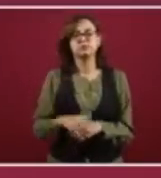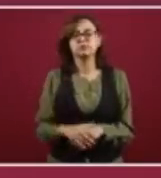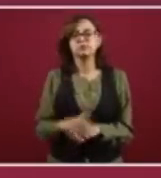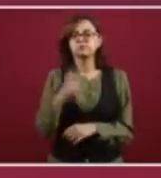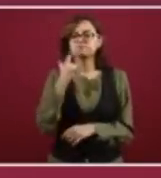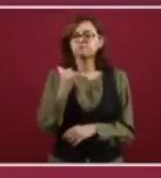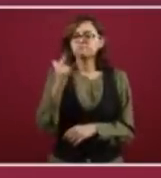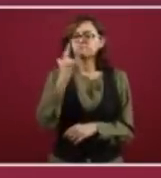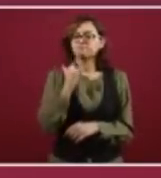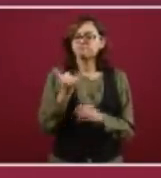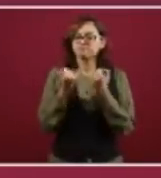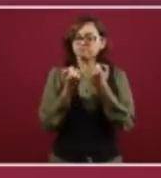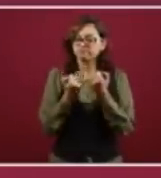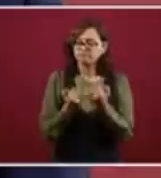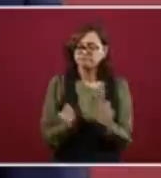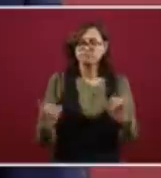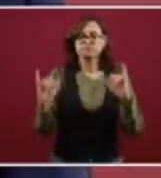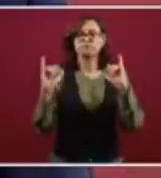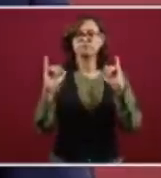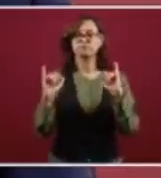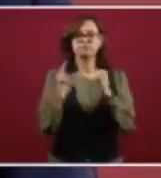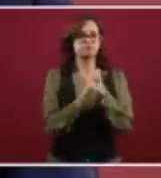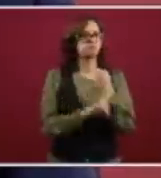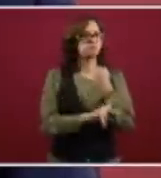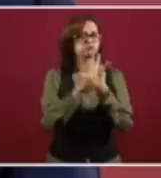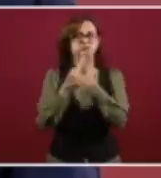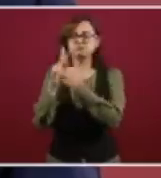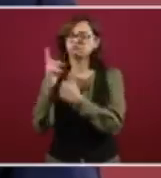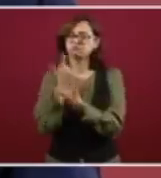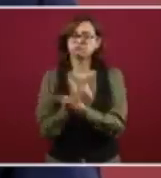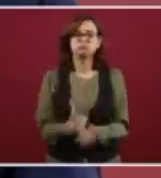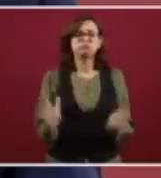luchar por la independencia de los pueblos